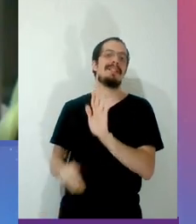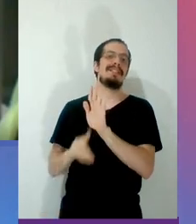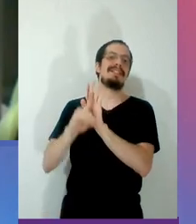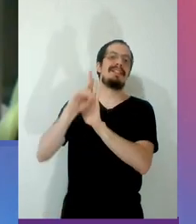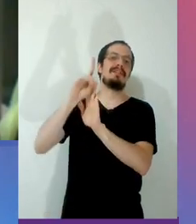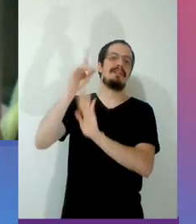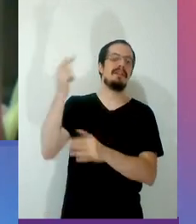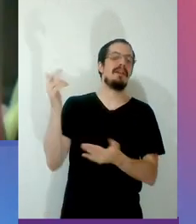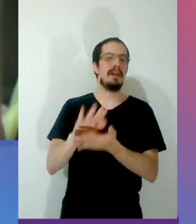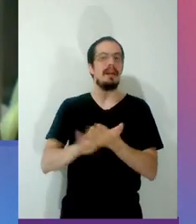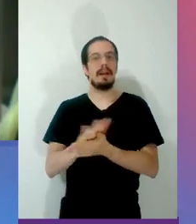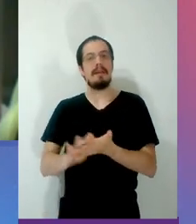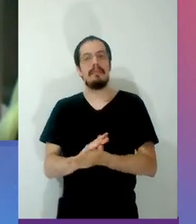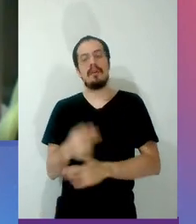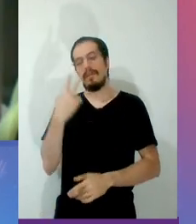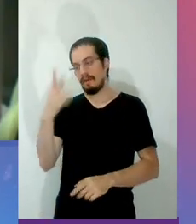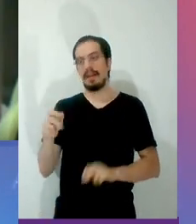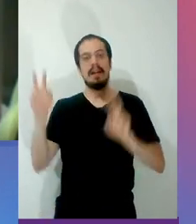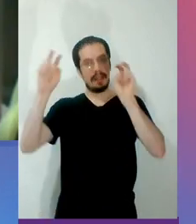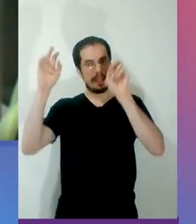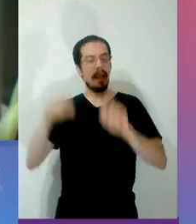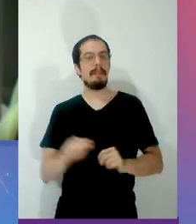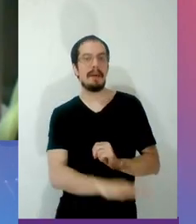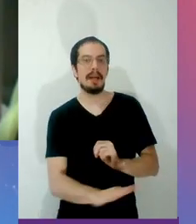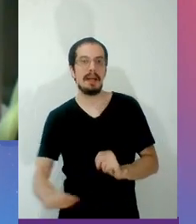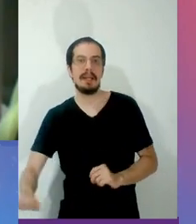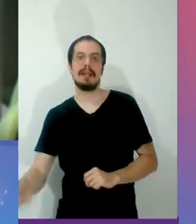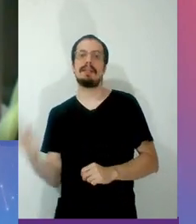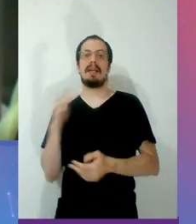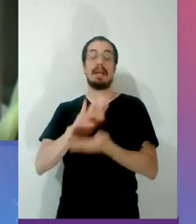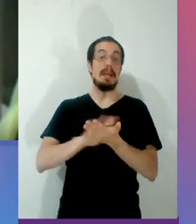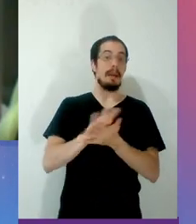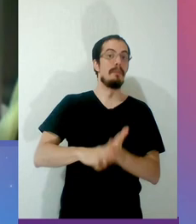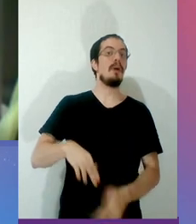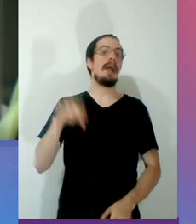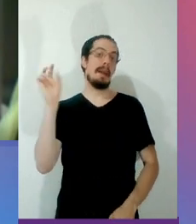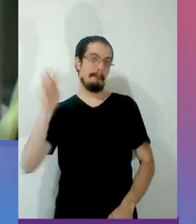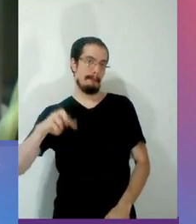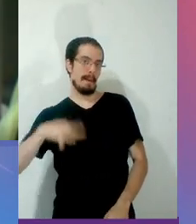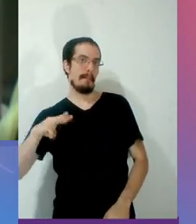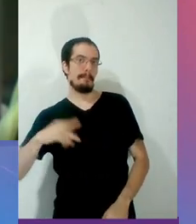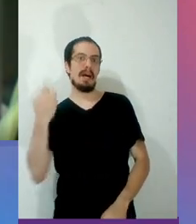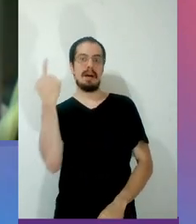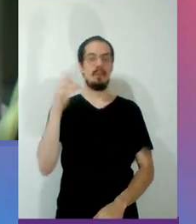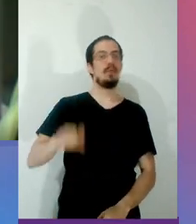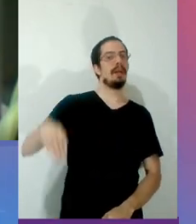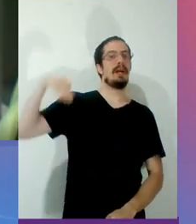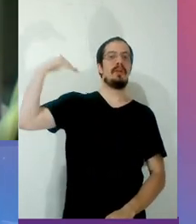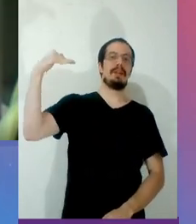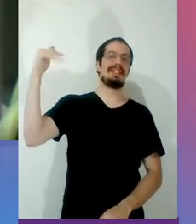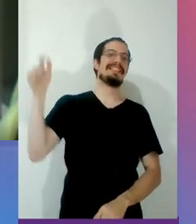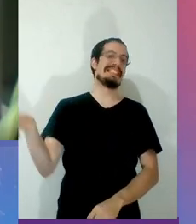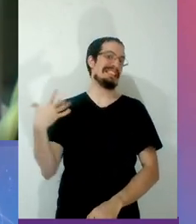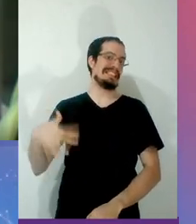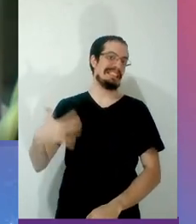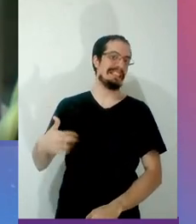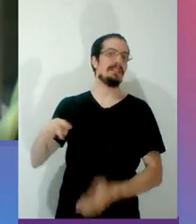allá de la primera infancia ser madre de un adolescente, ¿cierto? Y así.